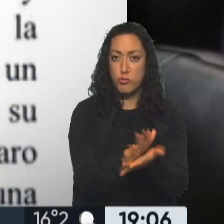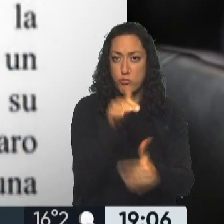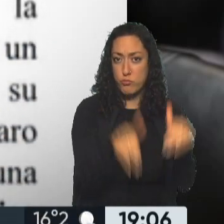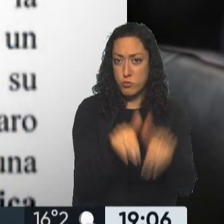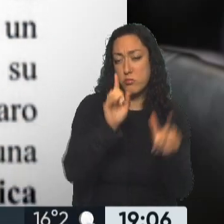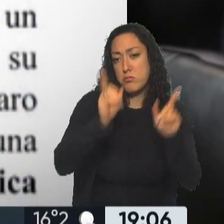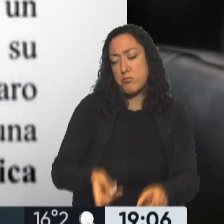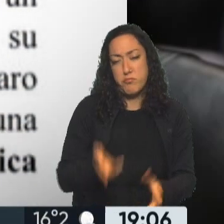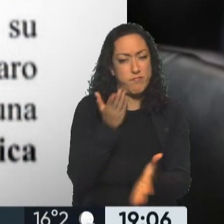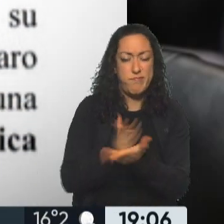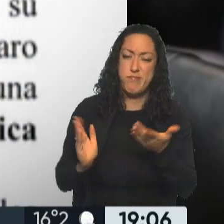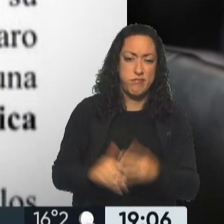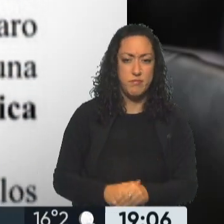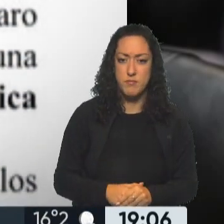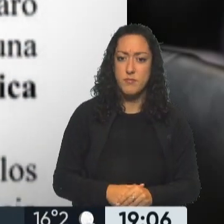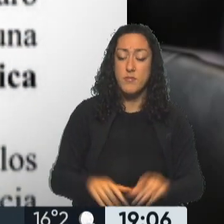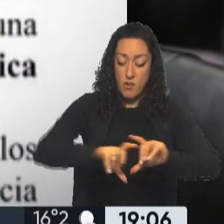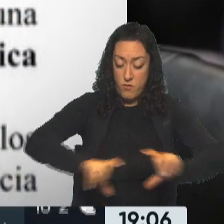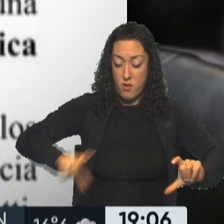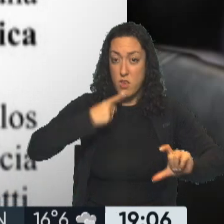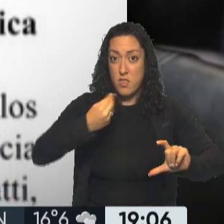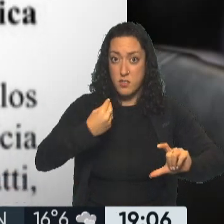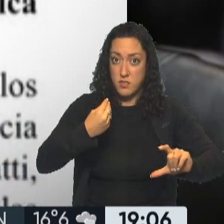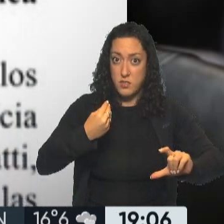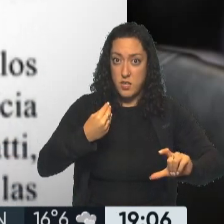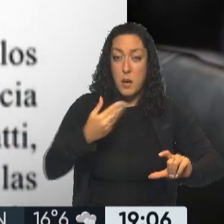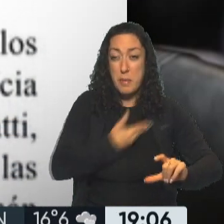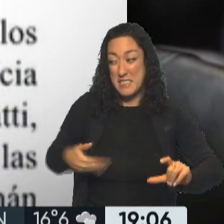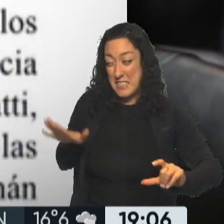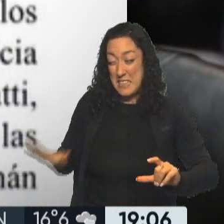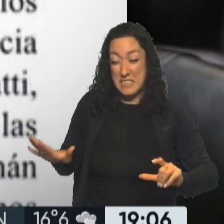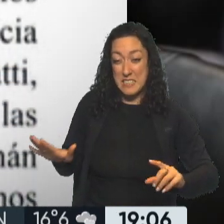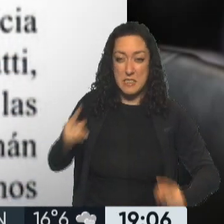termina diciendo: con Rosati no tenemos nada que coordinar. Uf.